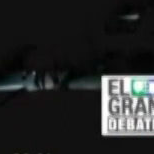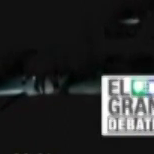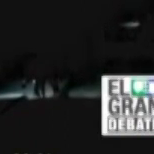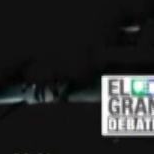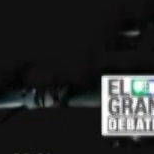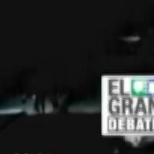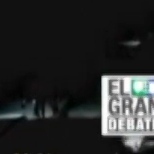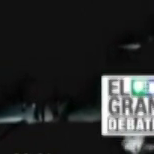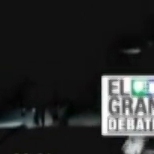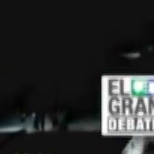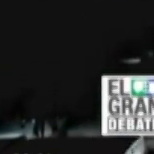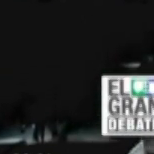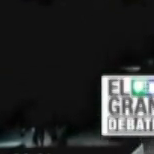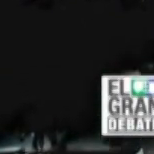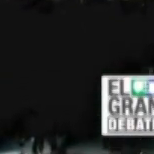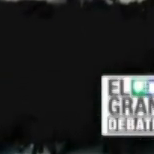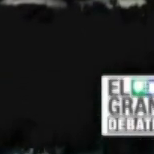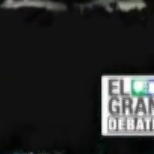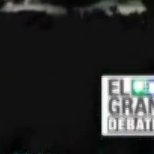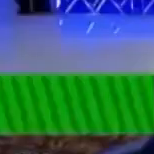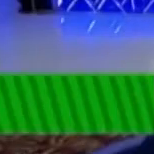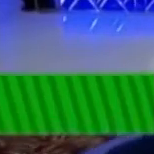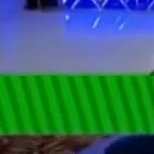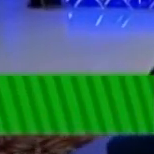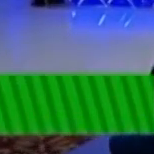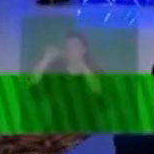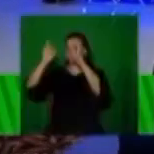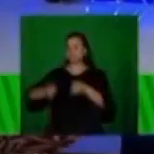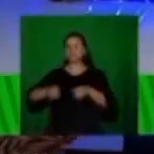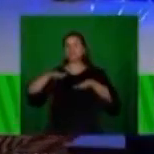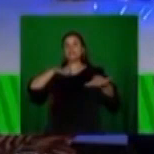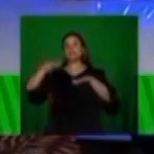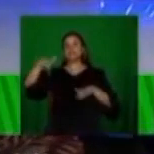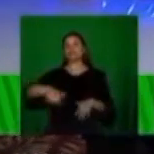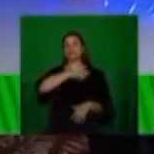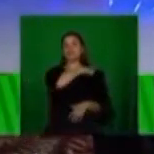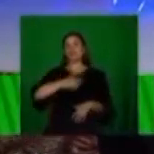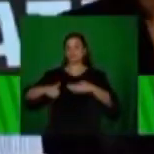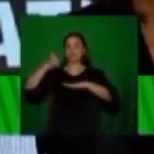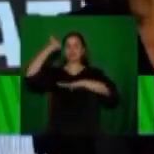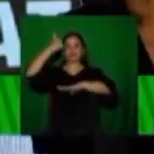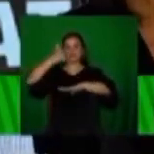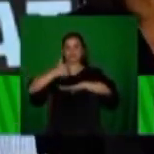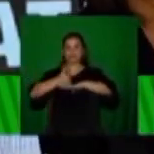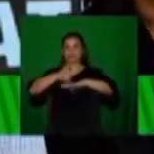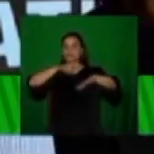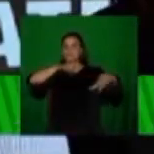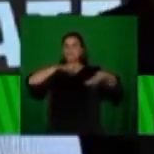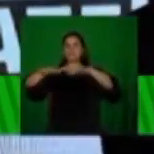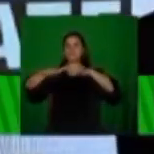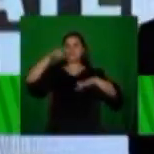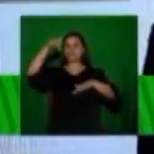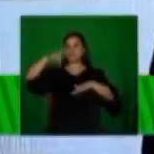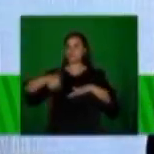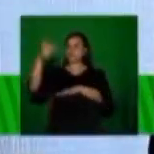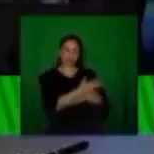una oposición que también tiene que venir con propuestas, ¿no? Que sean, sí, superadoras de esto, que de alguna manera demuestren que lo pueden hacer de